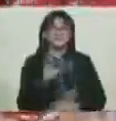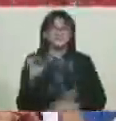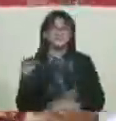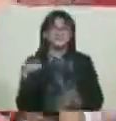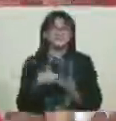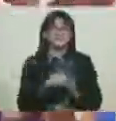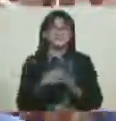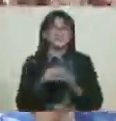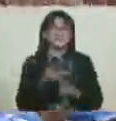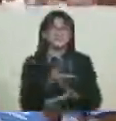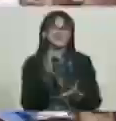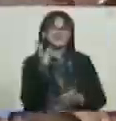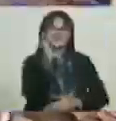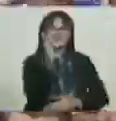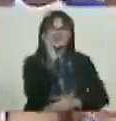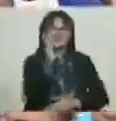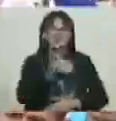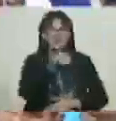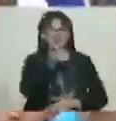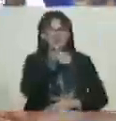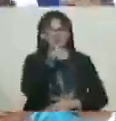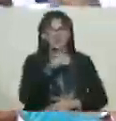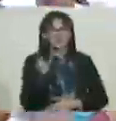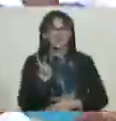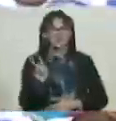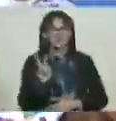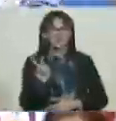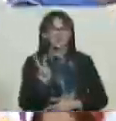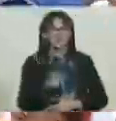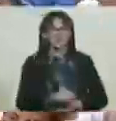todas las madres y abuelas de venezuela